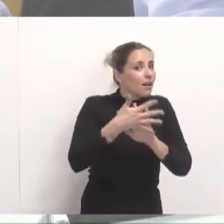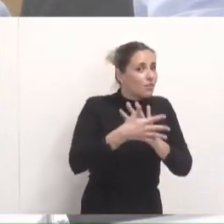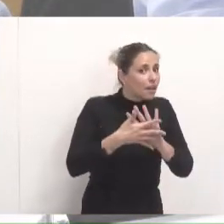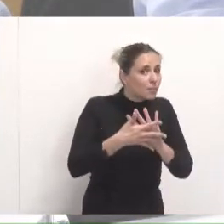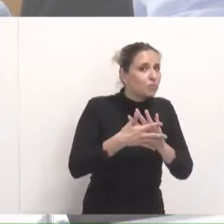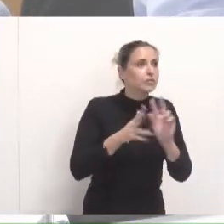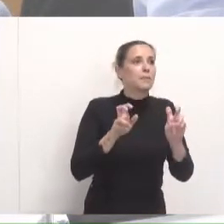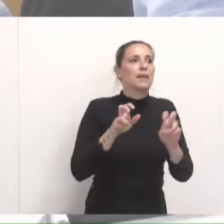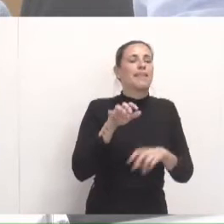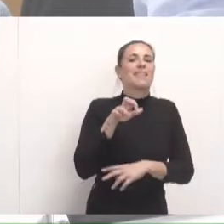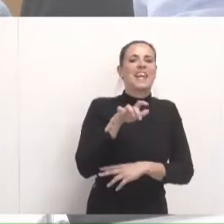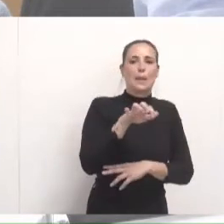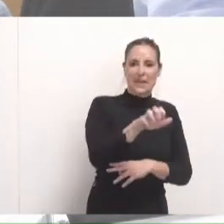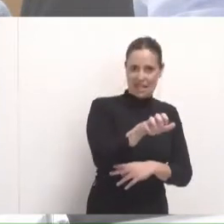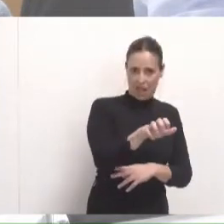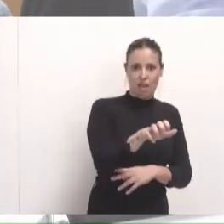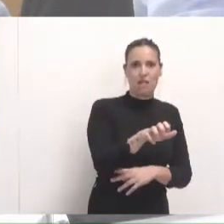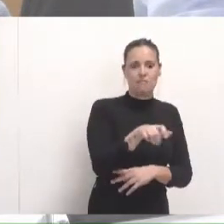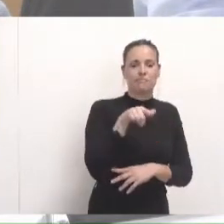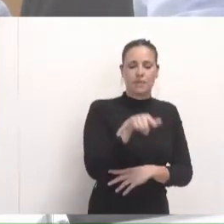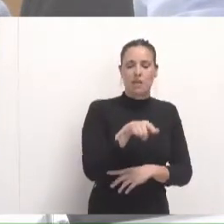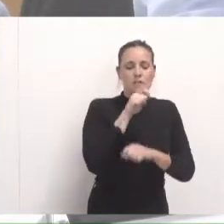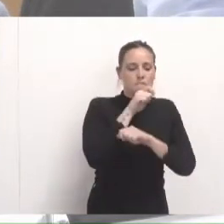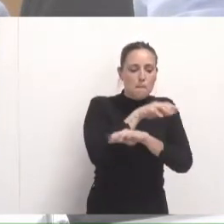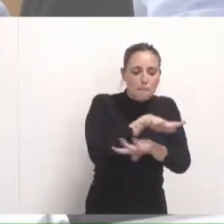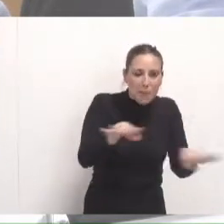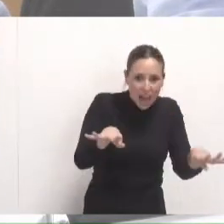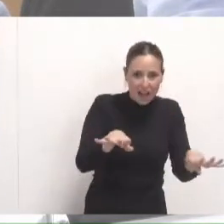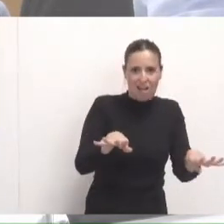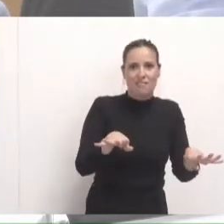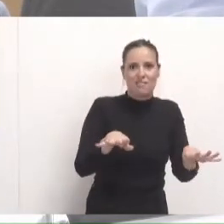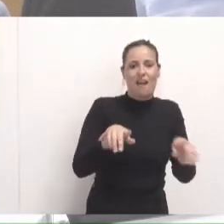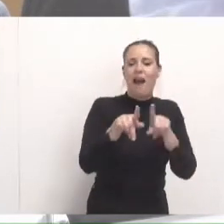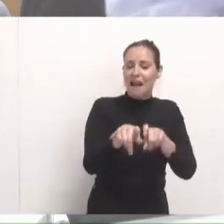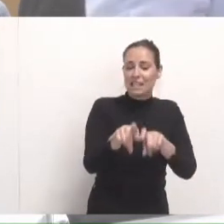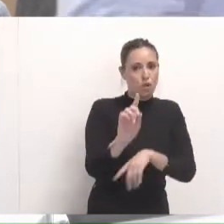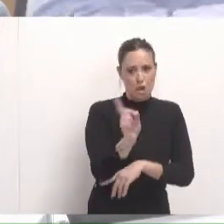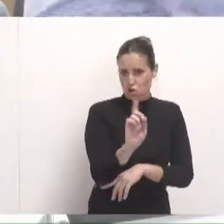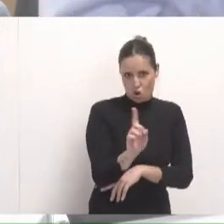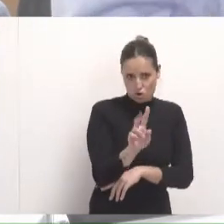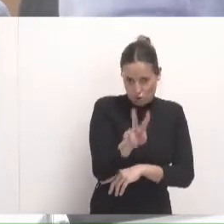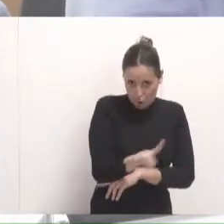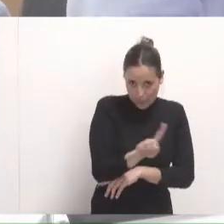de las termitas, no es una plaga agrícola, pero sí es cierto que puede tener efectos colaterales